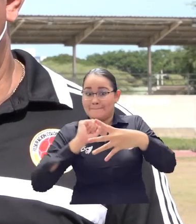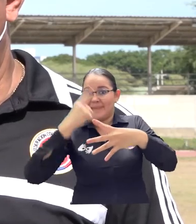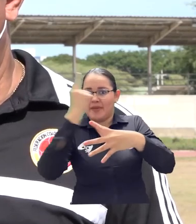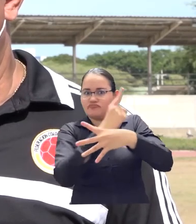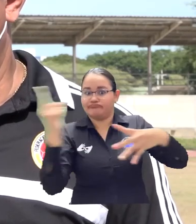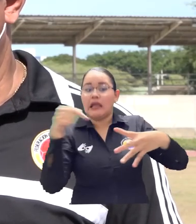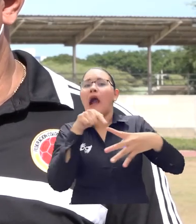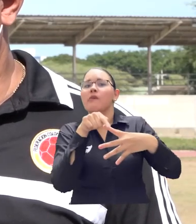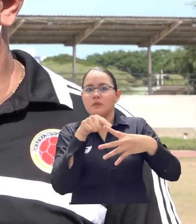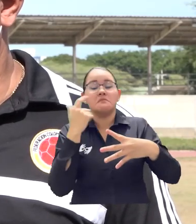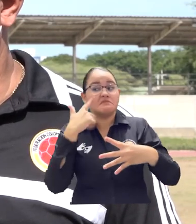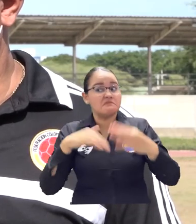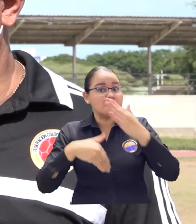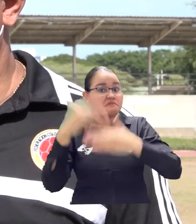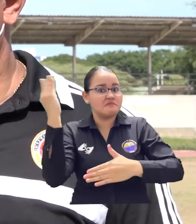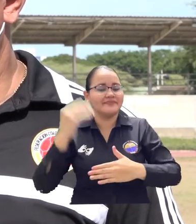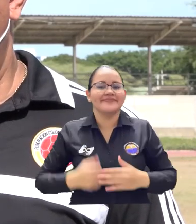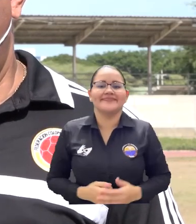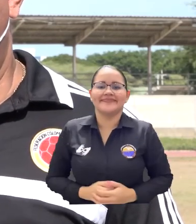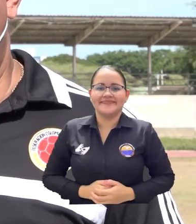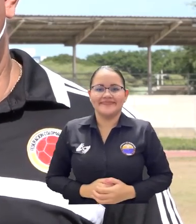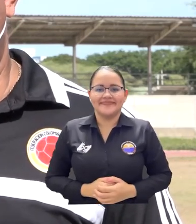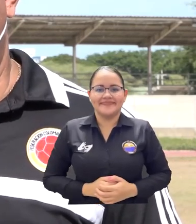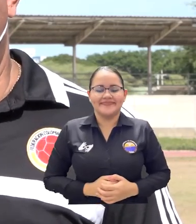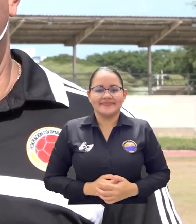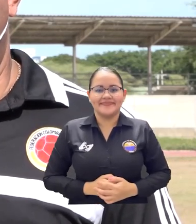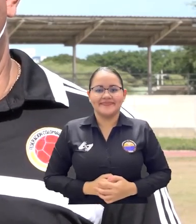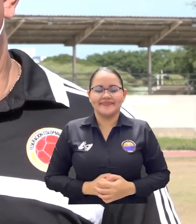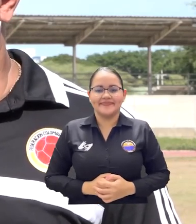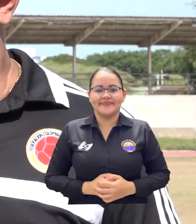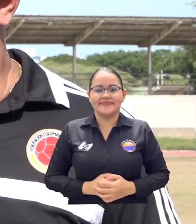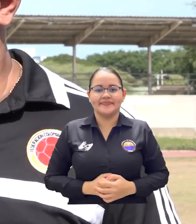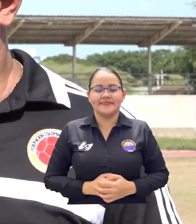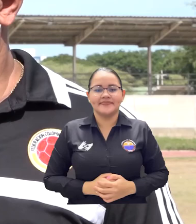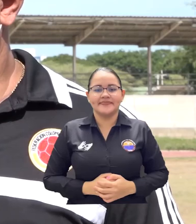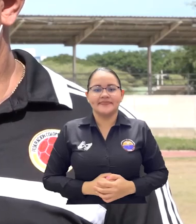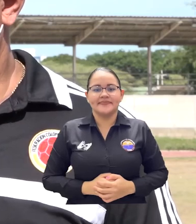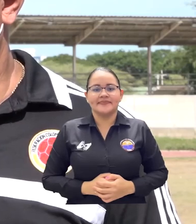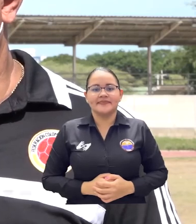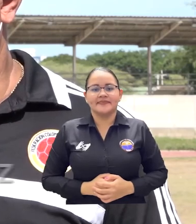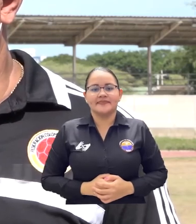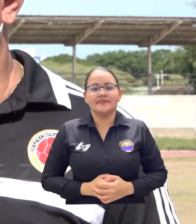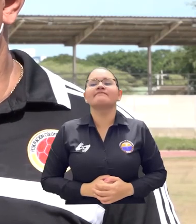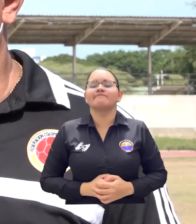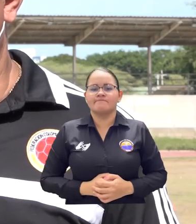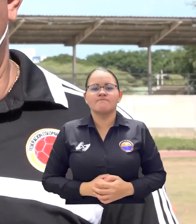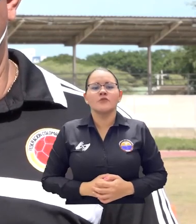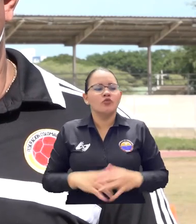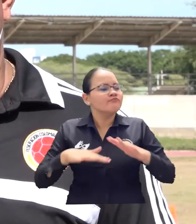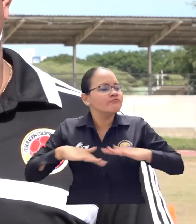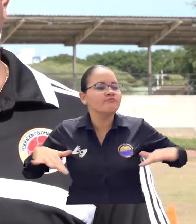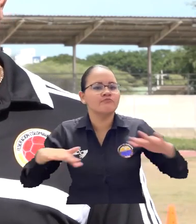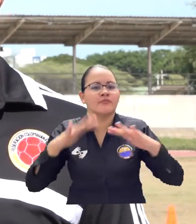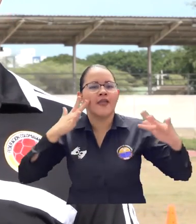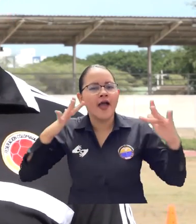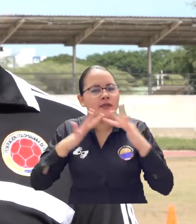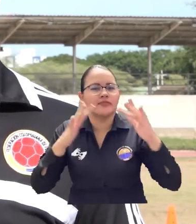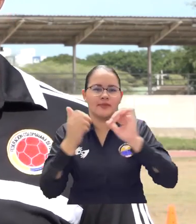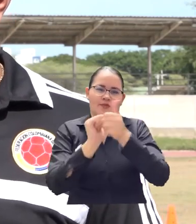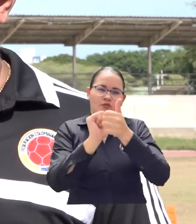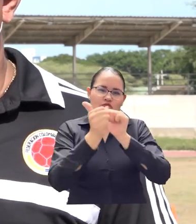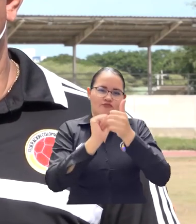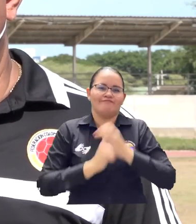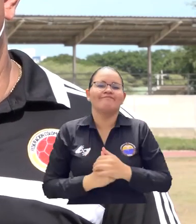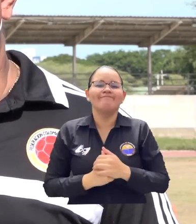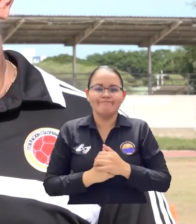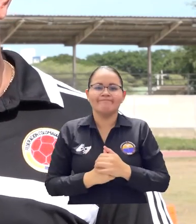autoriza FIFA y la Federación Colombiana de Fútbol para los árbitros de élite de primera división. Está en el día de hoy, en representación del departamento de